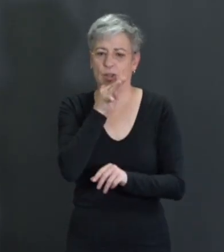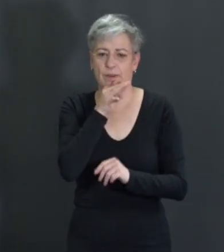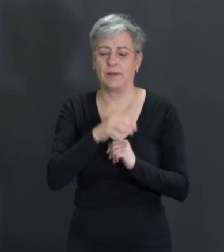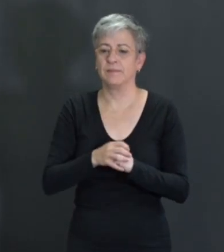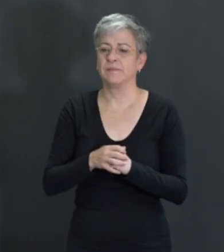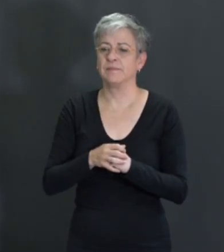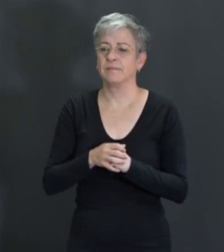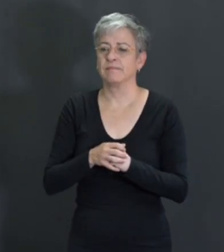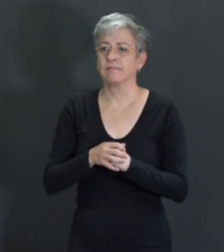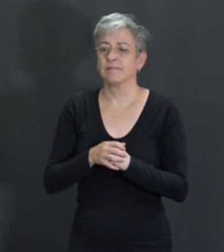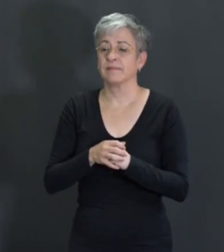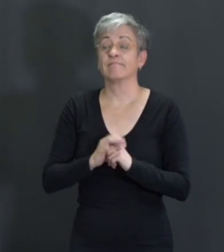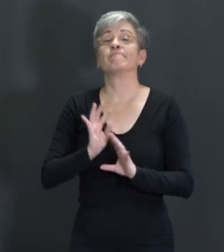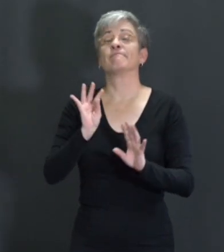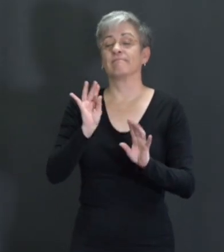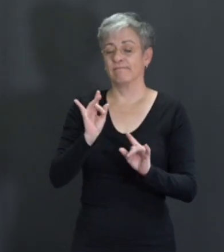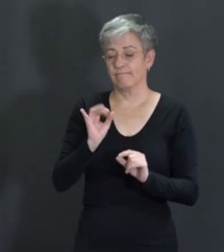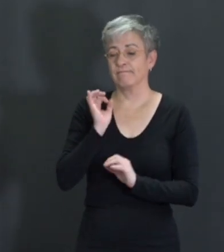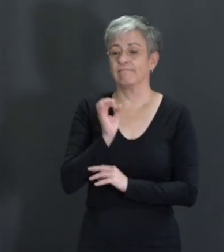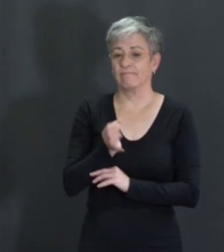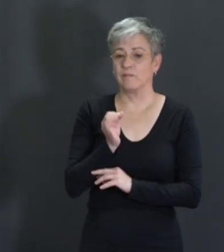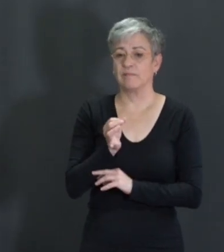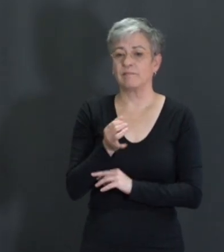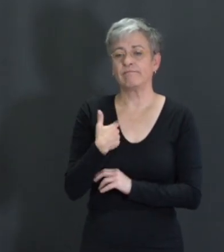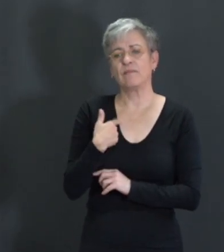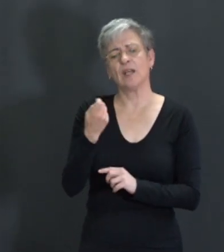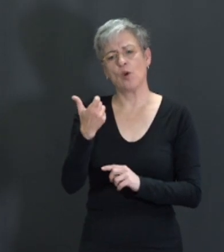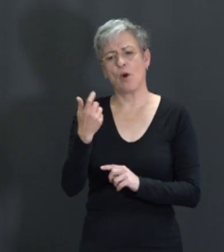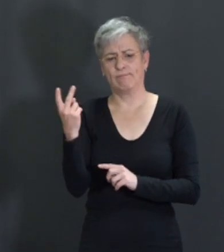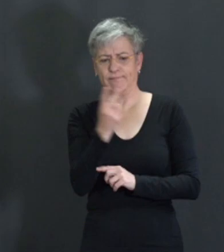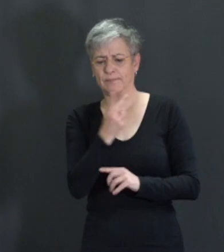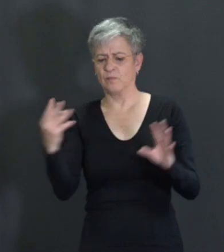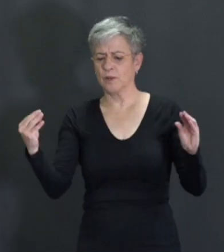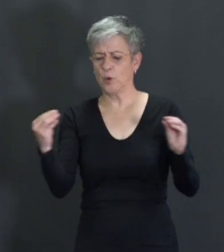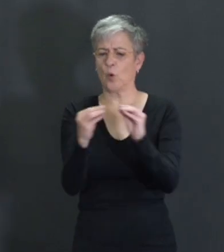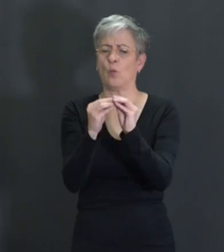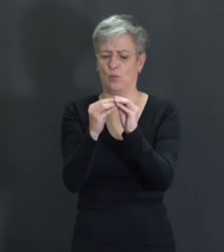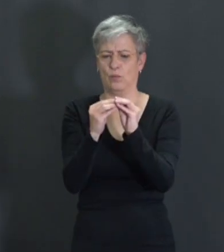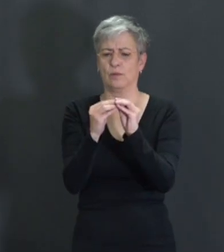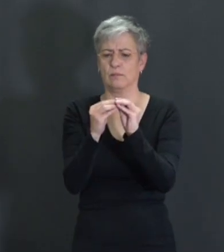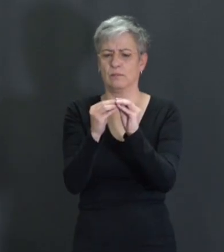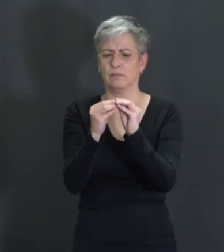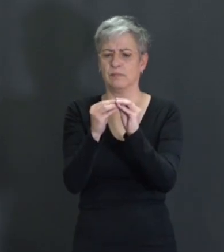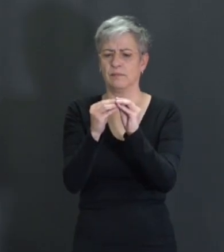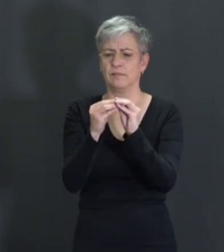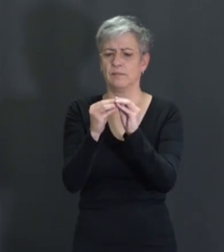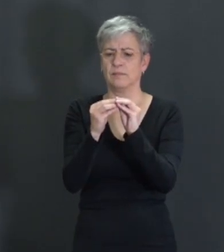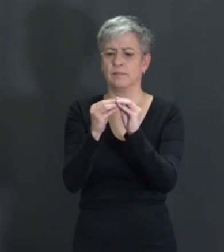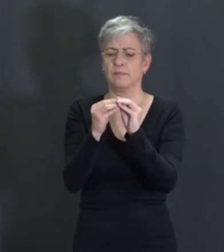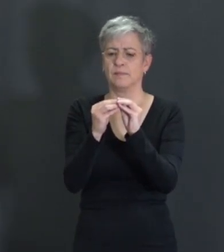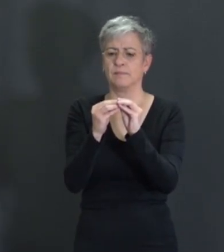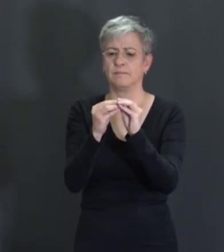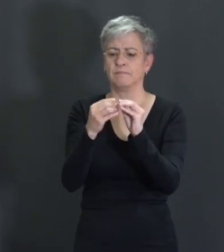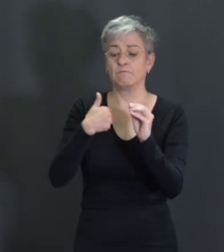Sí, al final un poco también hay un denominador común en todo esto, es que